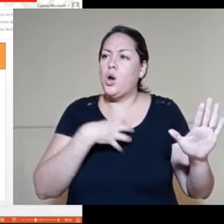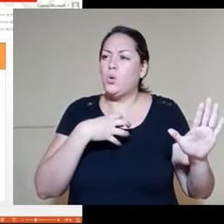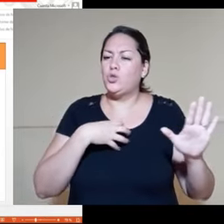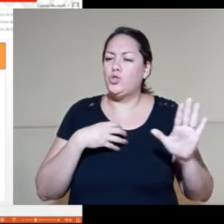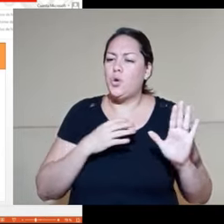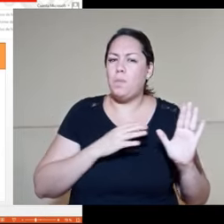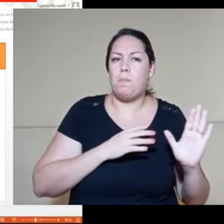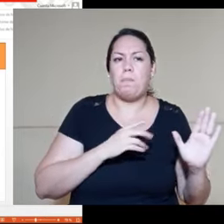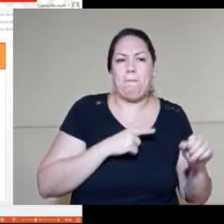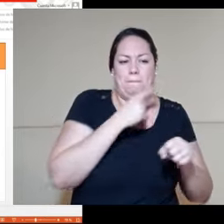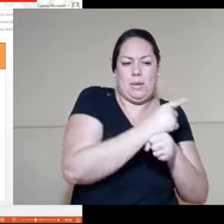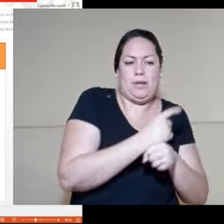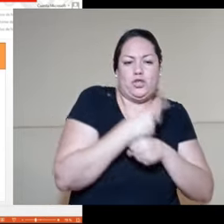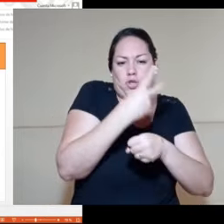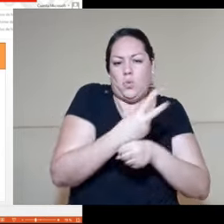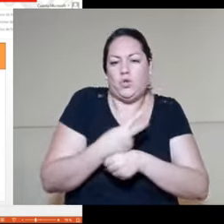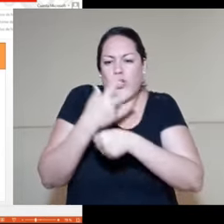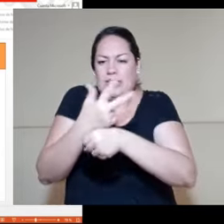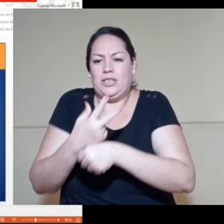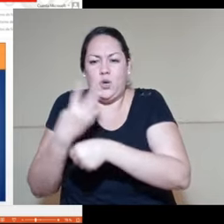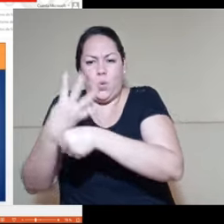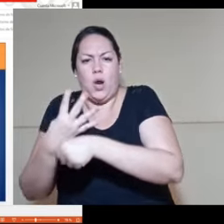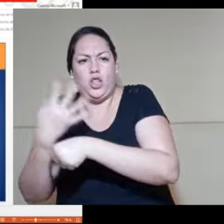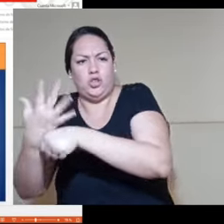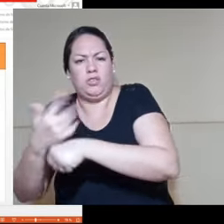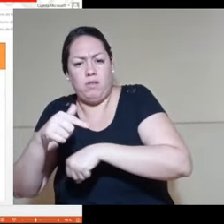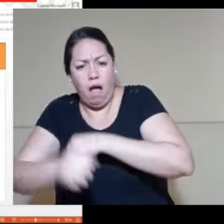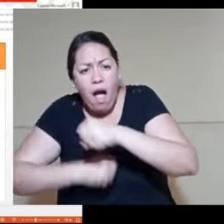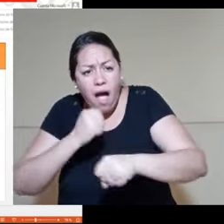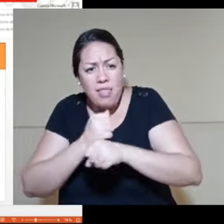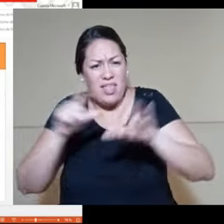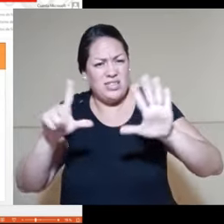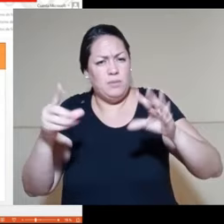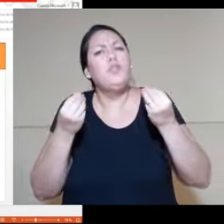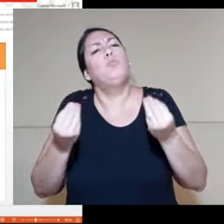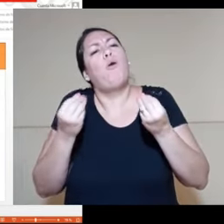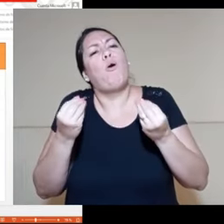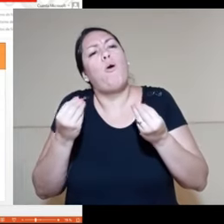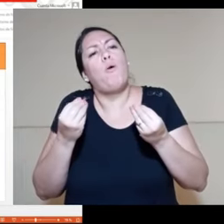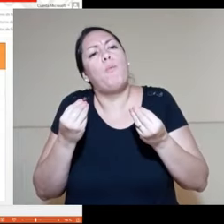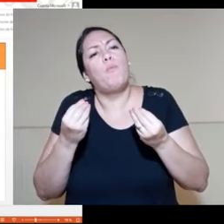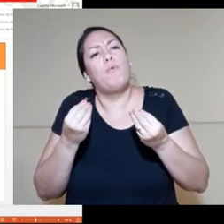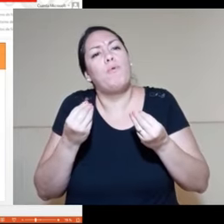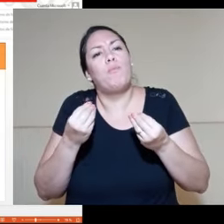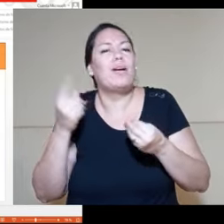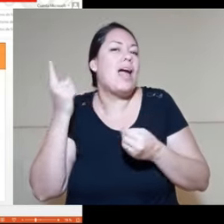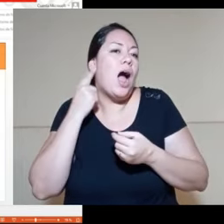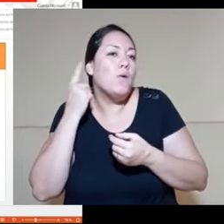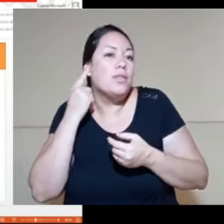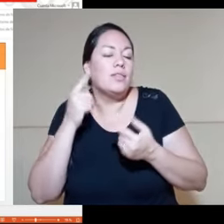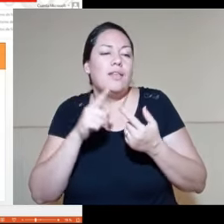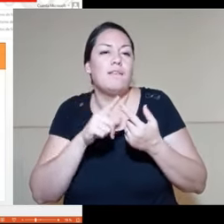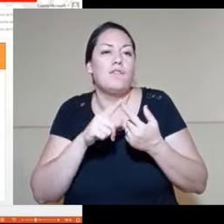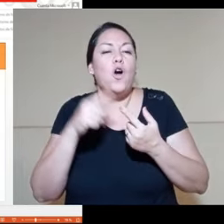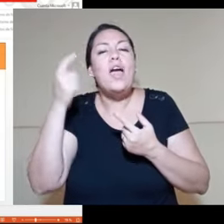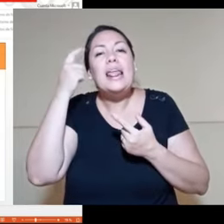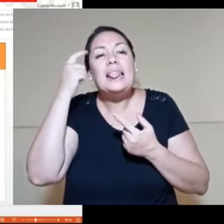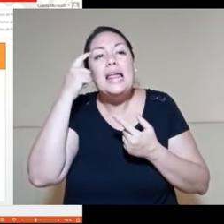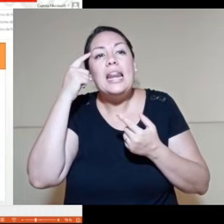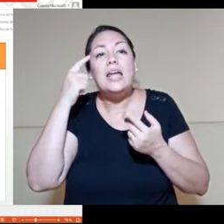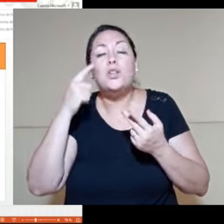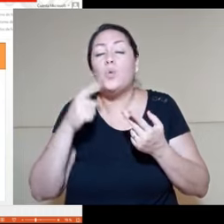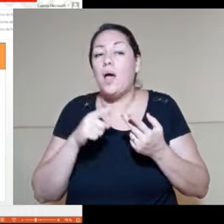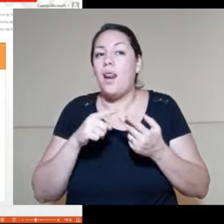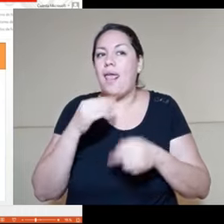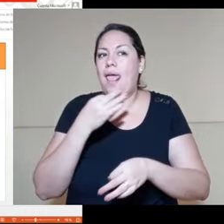está niñita, en séptimo grado. cómo ha venido pasando de grado? Porque generalmente el retraso madurativo se nota en lo cognitivo, en lo